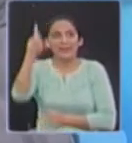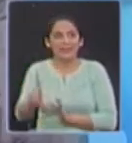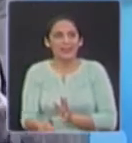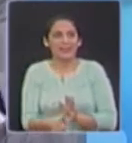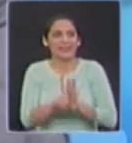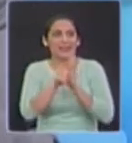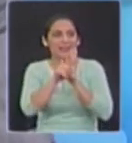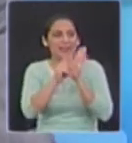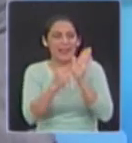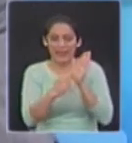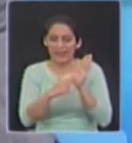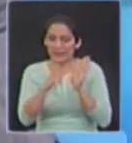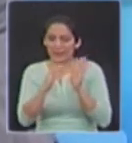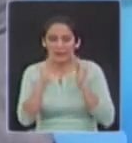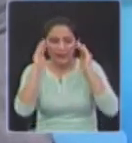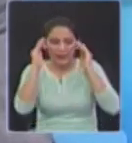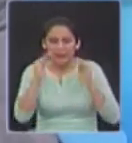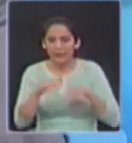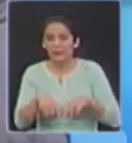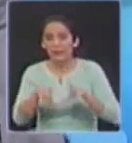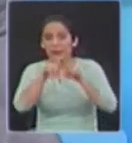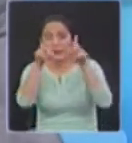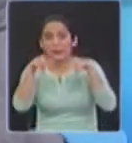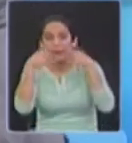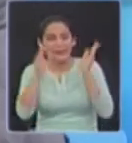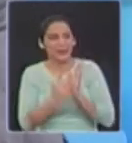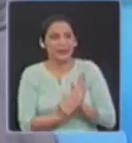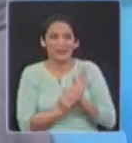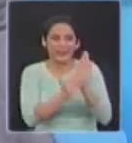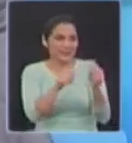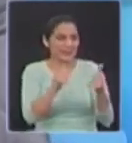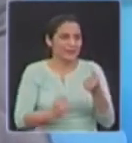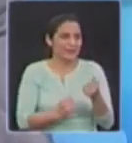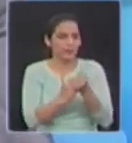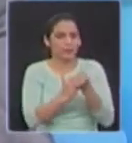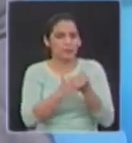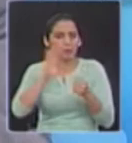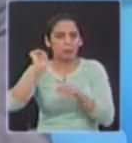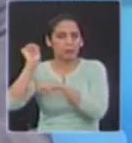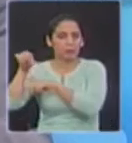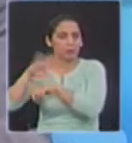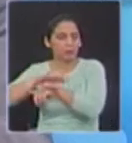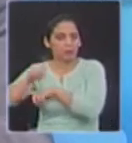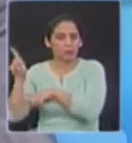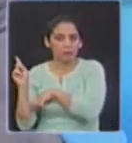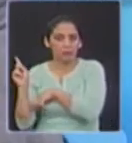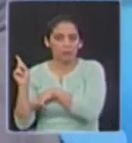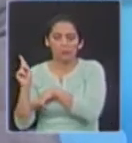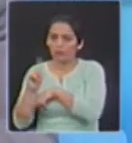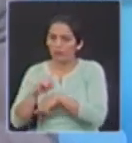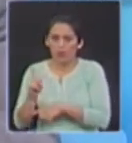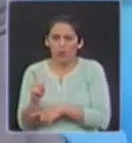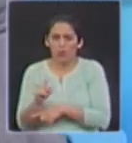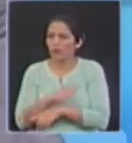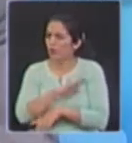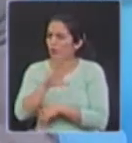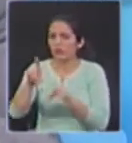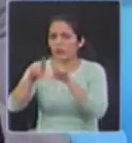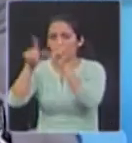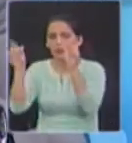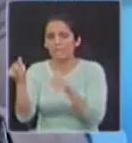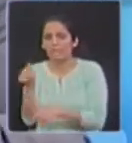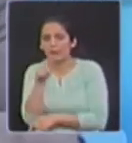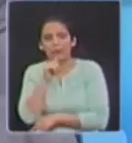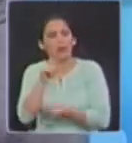construida únicamente por el sector público y no un mínimo diálogo entre el sector público y privado. Debe haber un trabajo conjunto